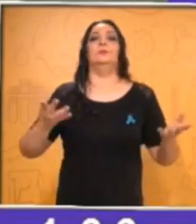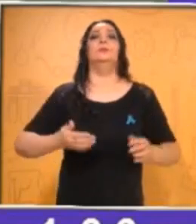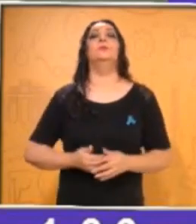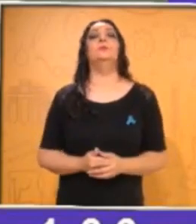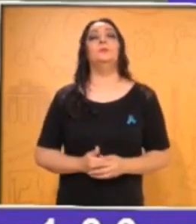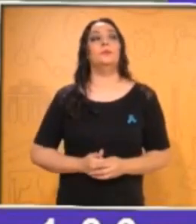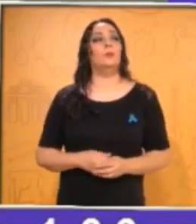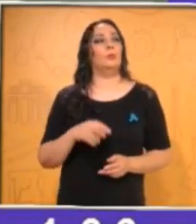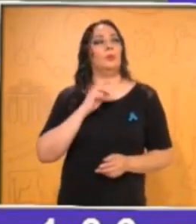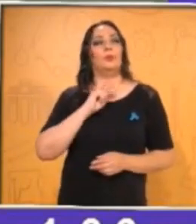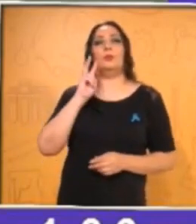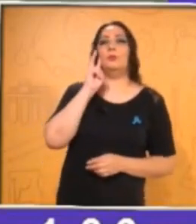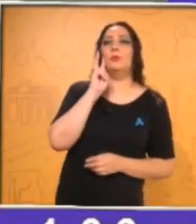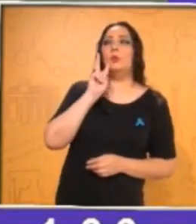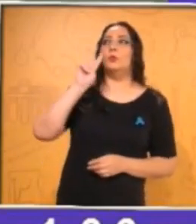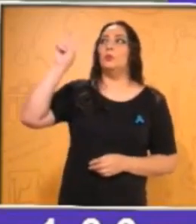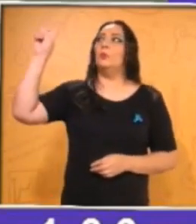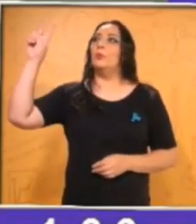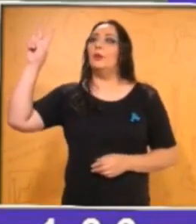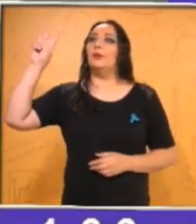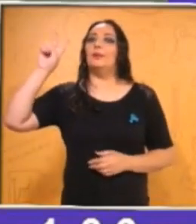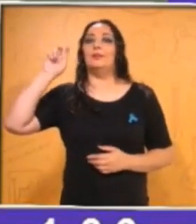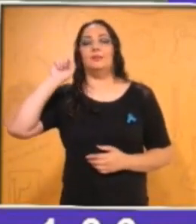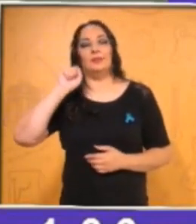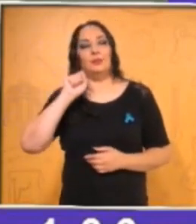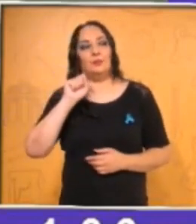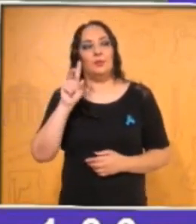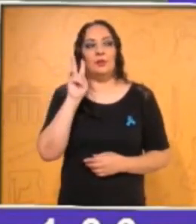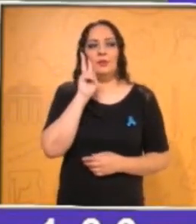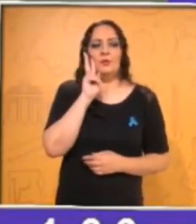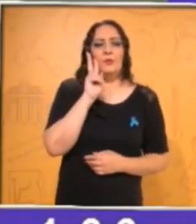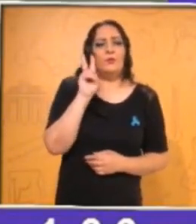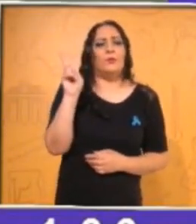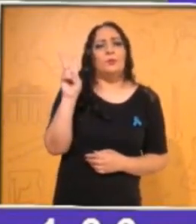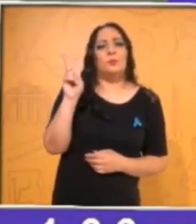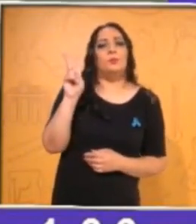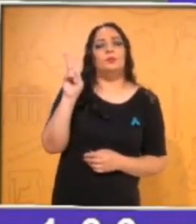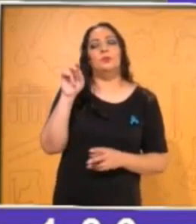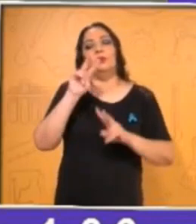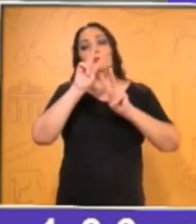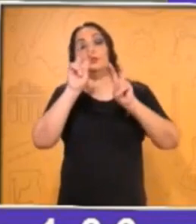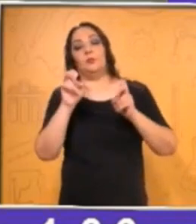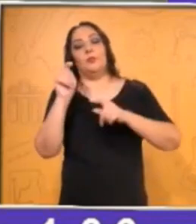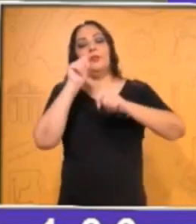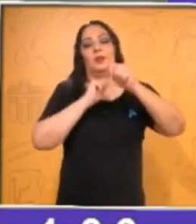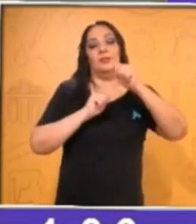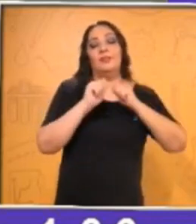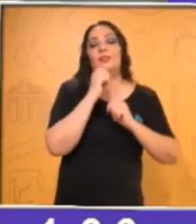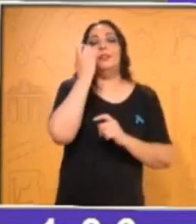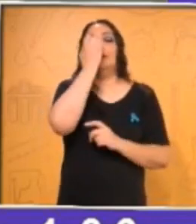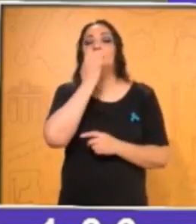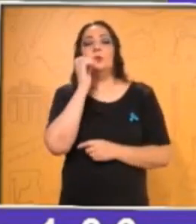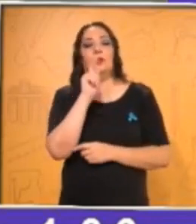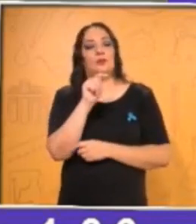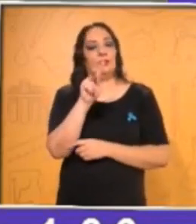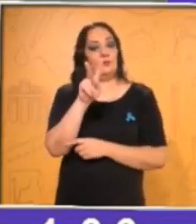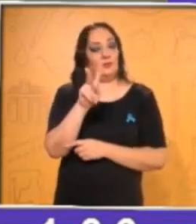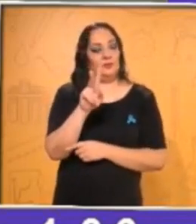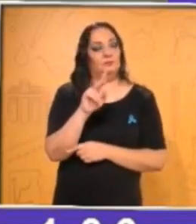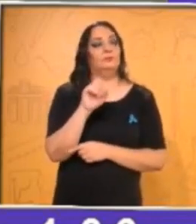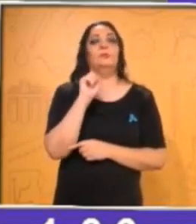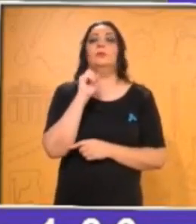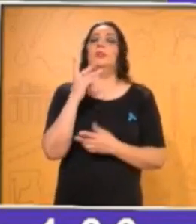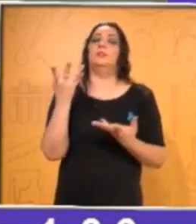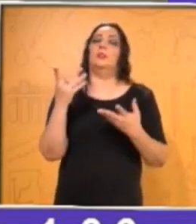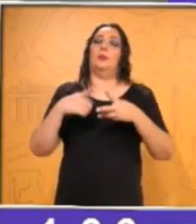Se pueden observar en pantalla. También vimos del tema de la tiendita de Escuela TV. Los problemas ya